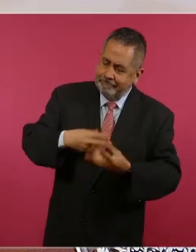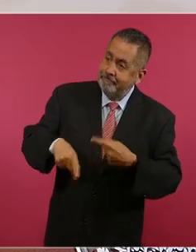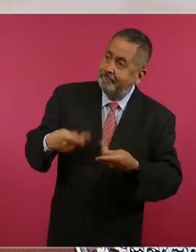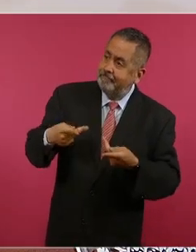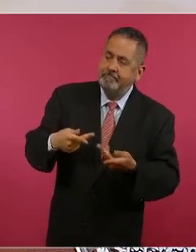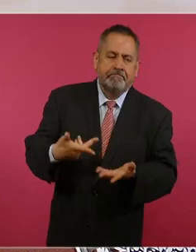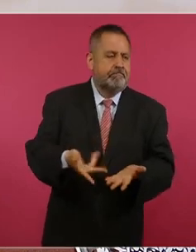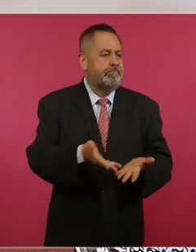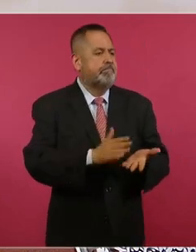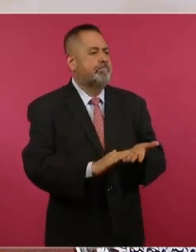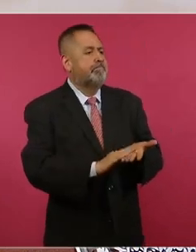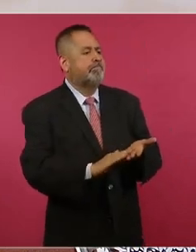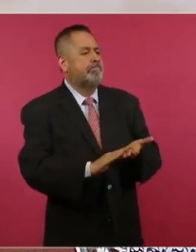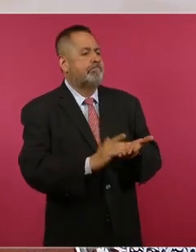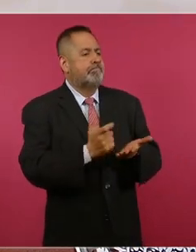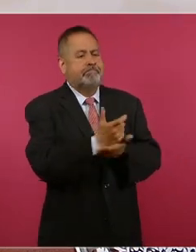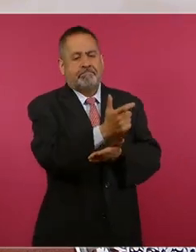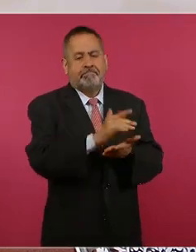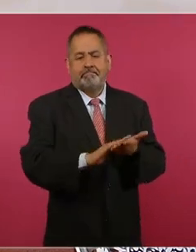De esas